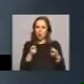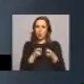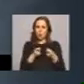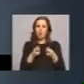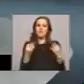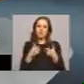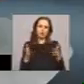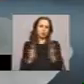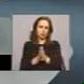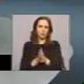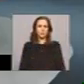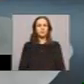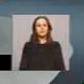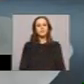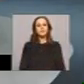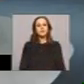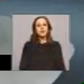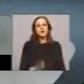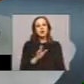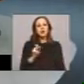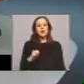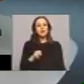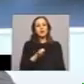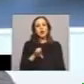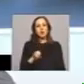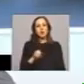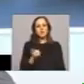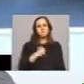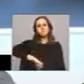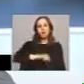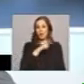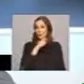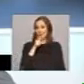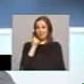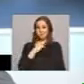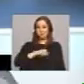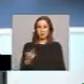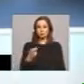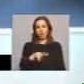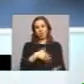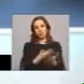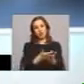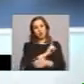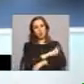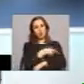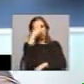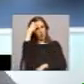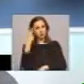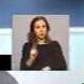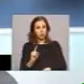sentidos. Franco no ha cumplido la promesa de voltar a entregar el poder al